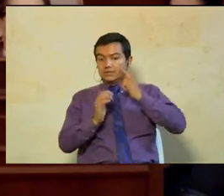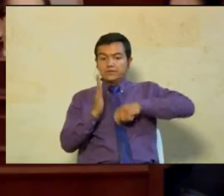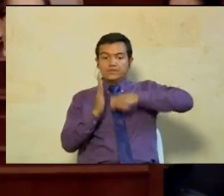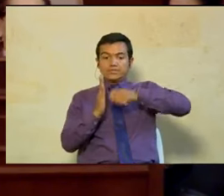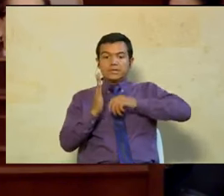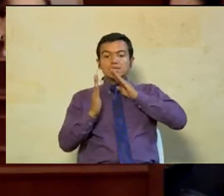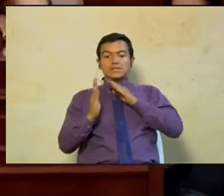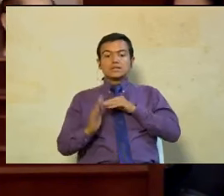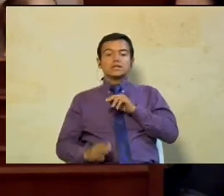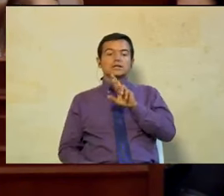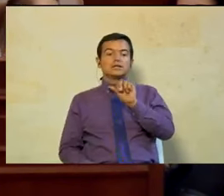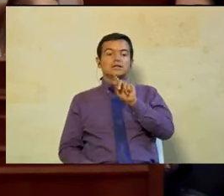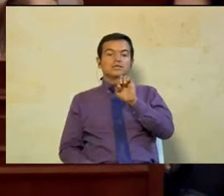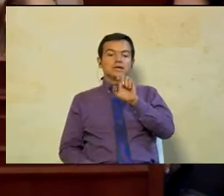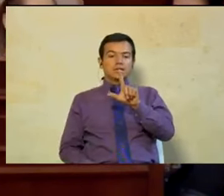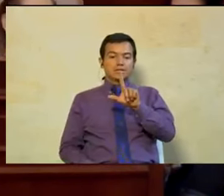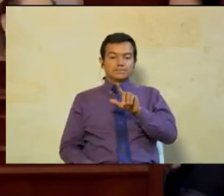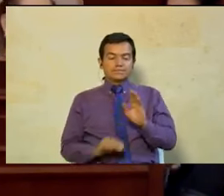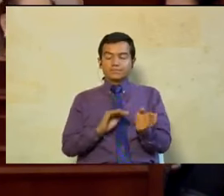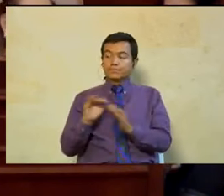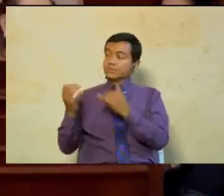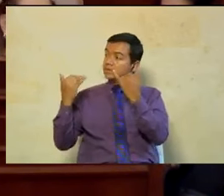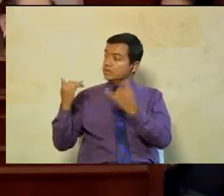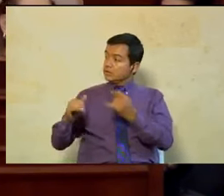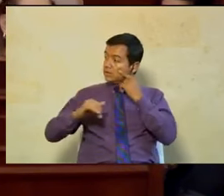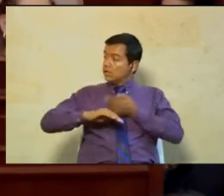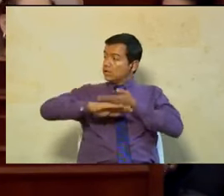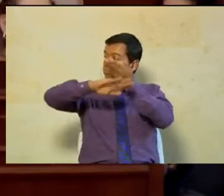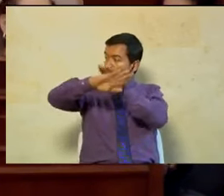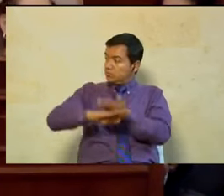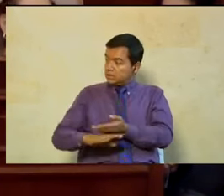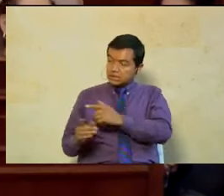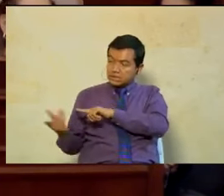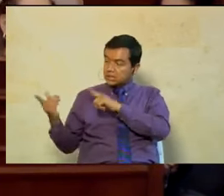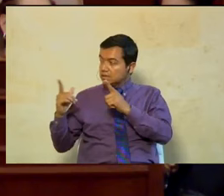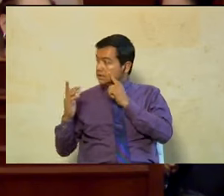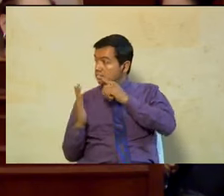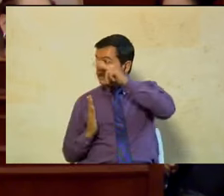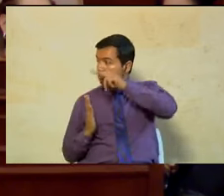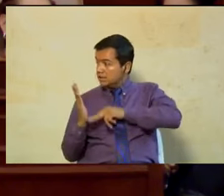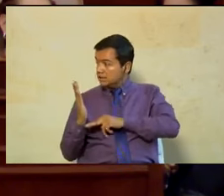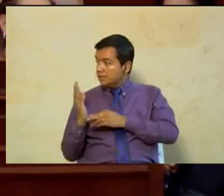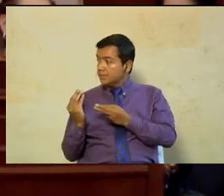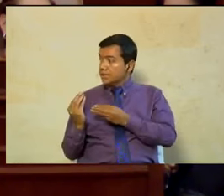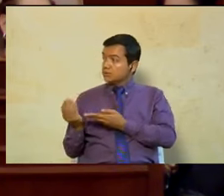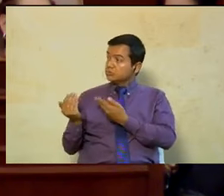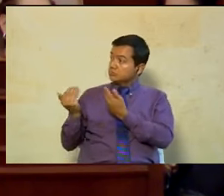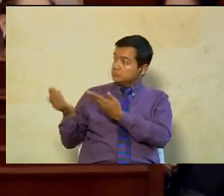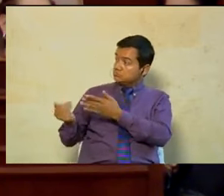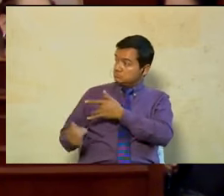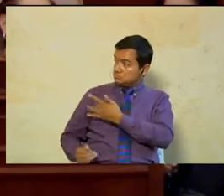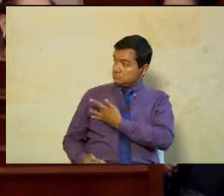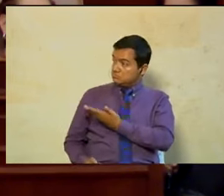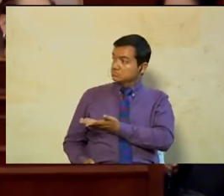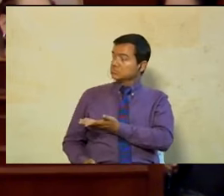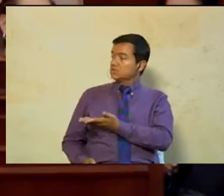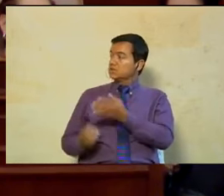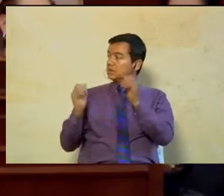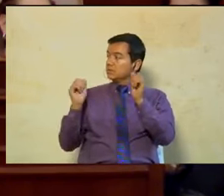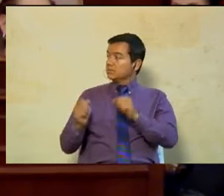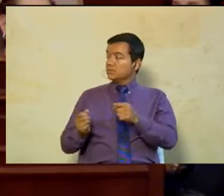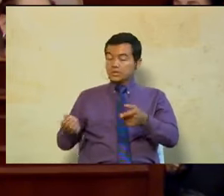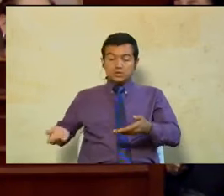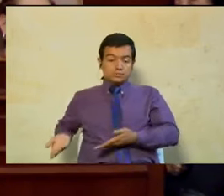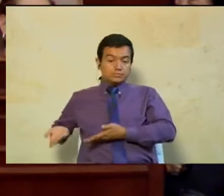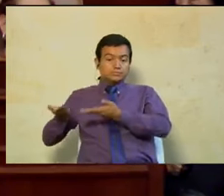presidente han sido leídas las proposiciones avaladas para que si usted lo tiene A bien ponga en